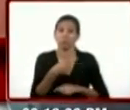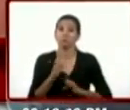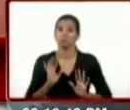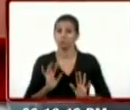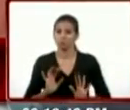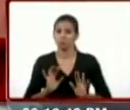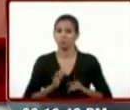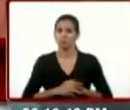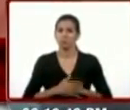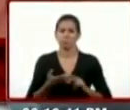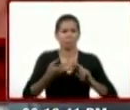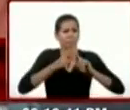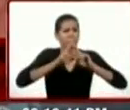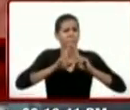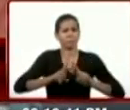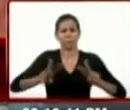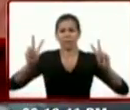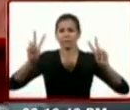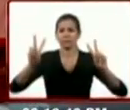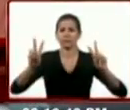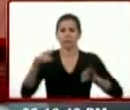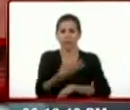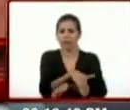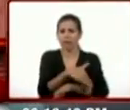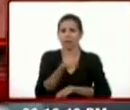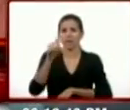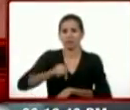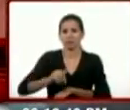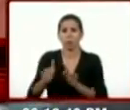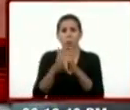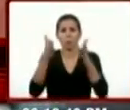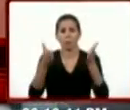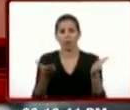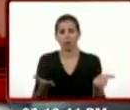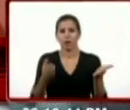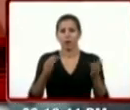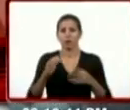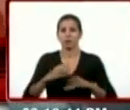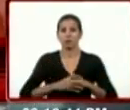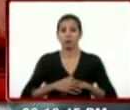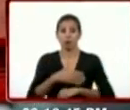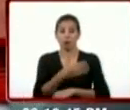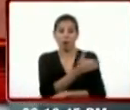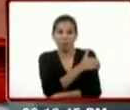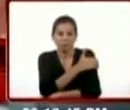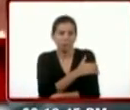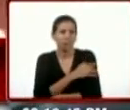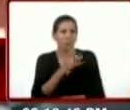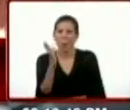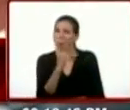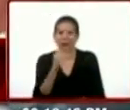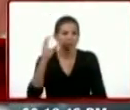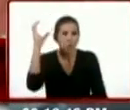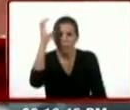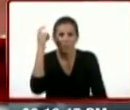andábamos pacíficamente por las calles de Cumanacoa. Y la oposición no tiene conciencia.